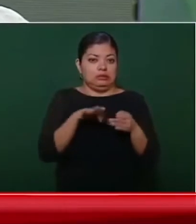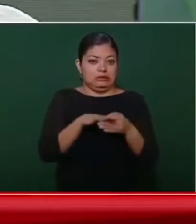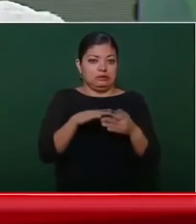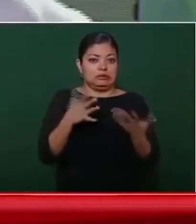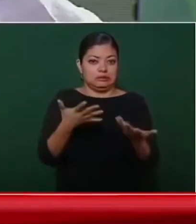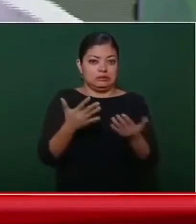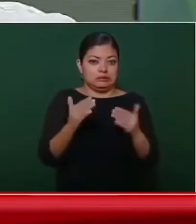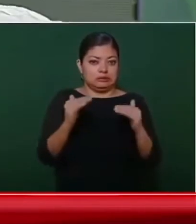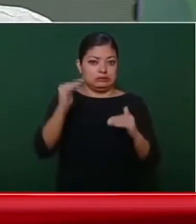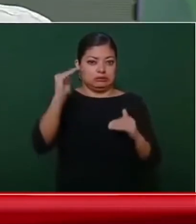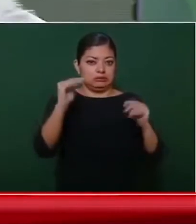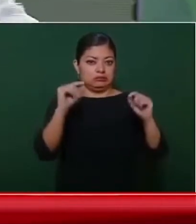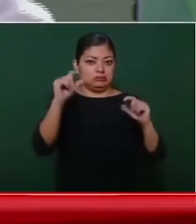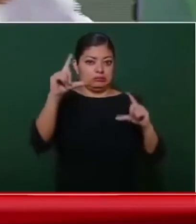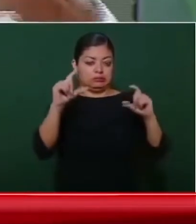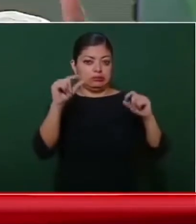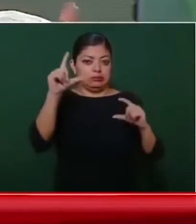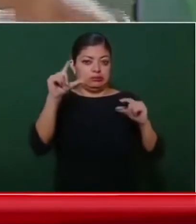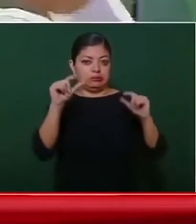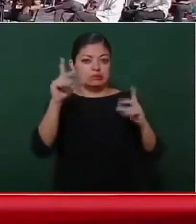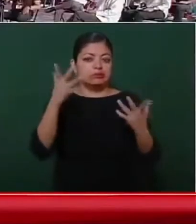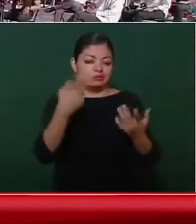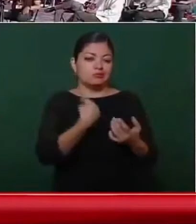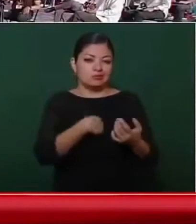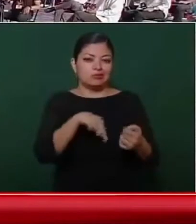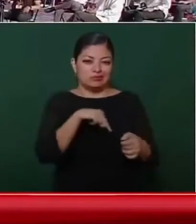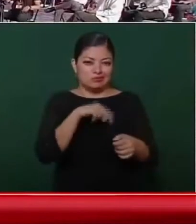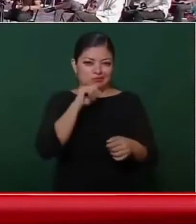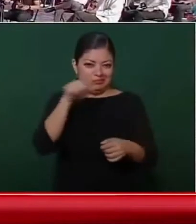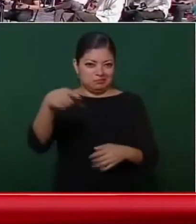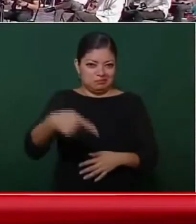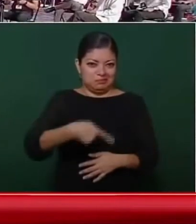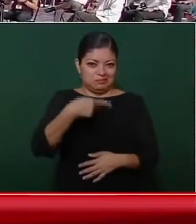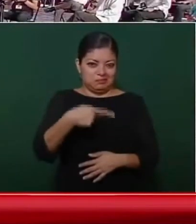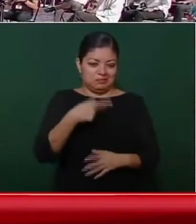aproximadamente en energético. Por lo que estamos haciendo, que fue tu pregunta,